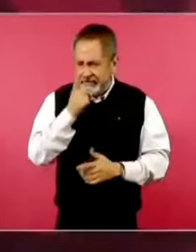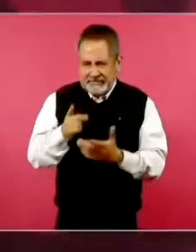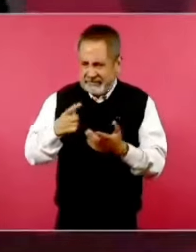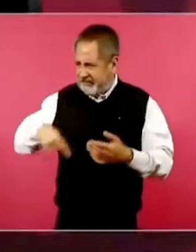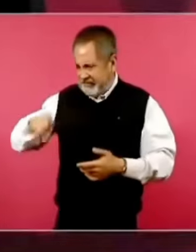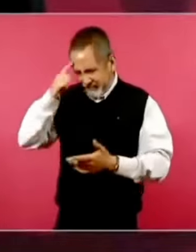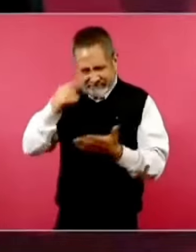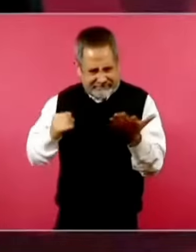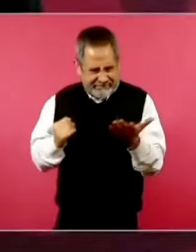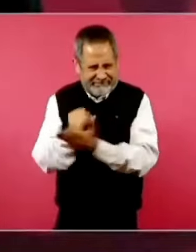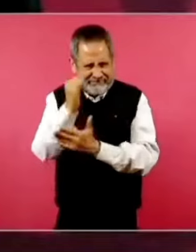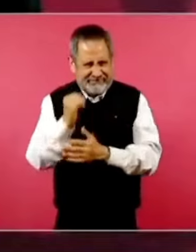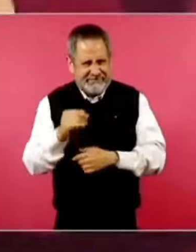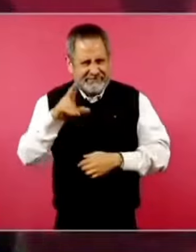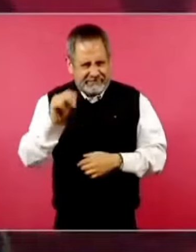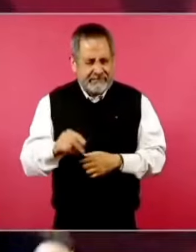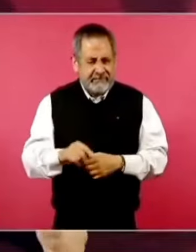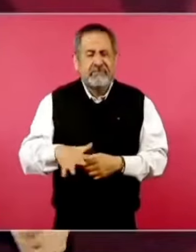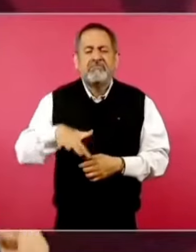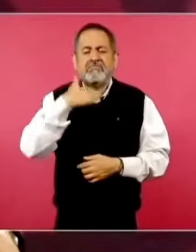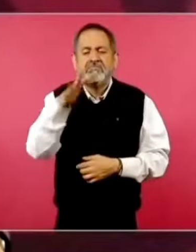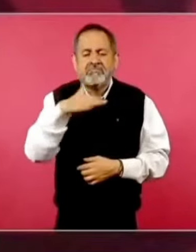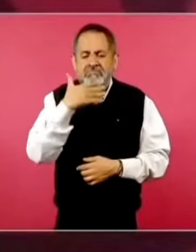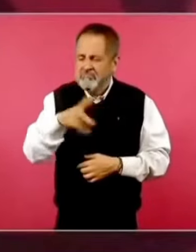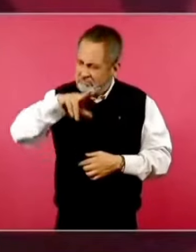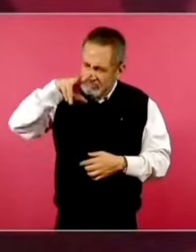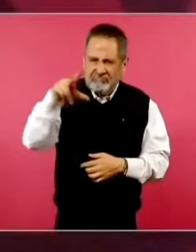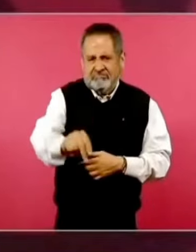decide desterrar la corrupción,